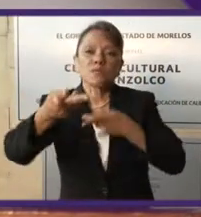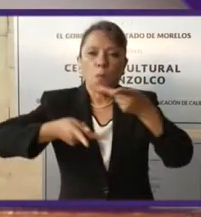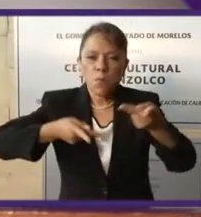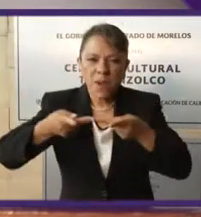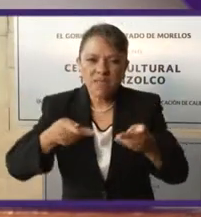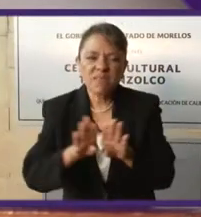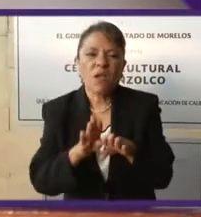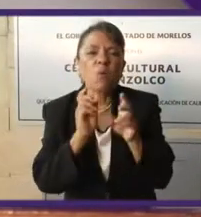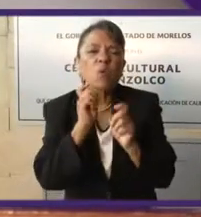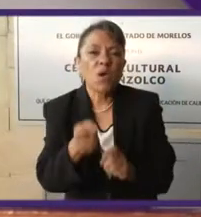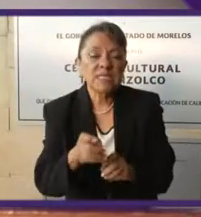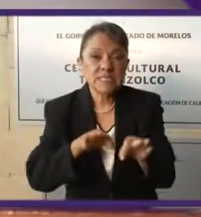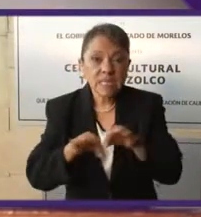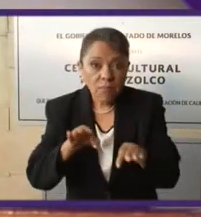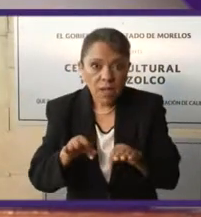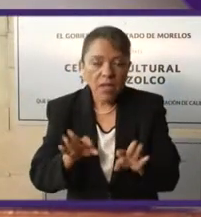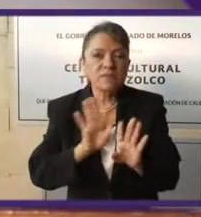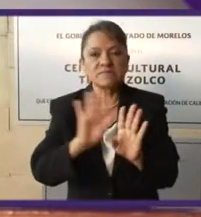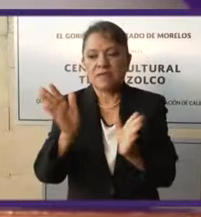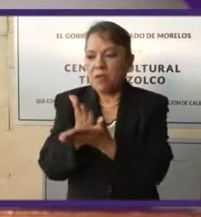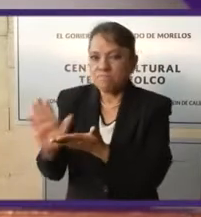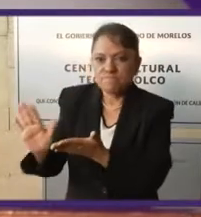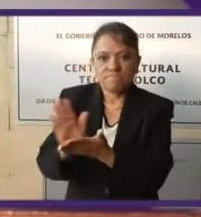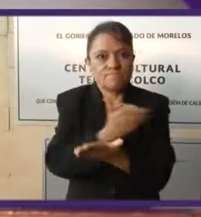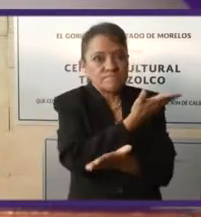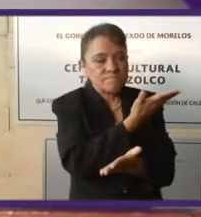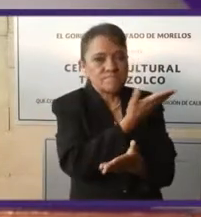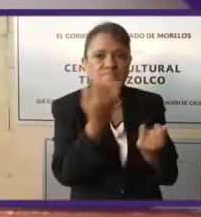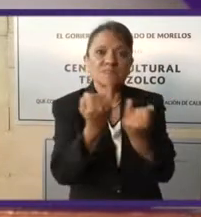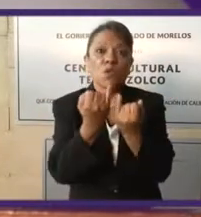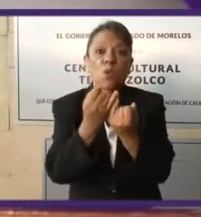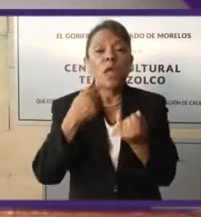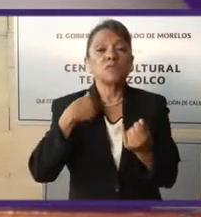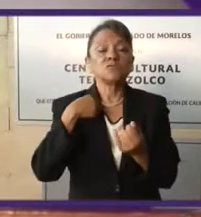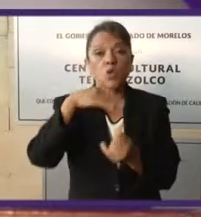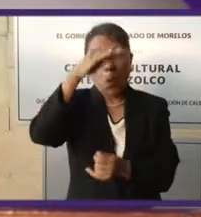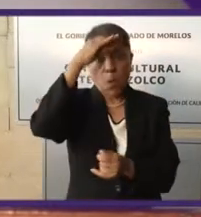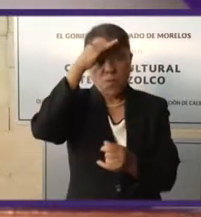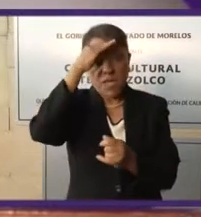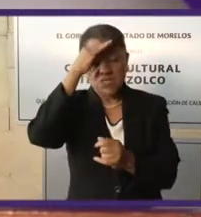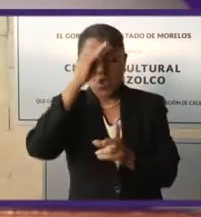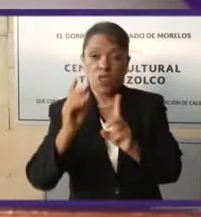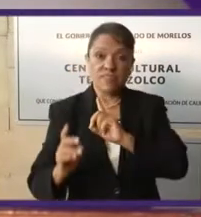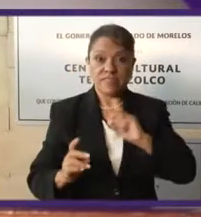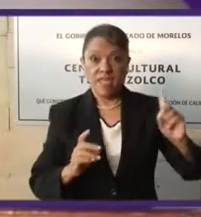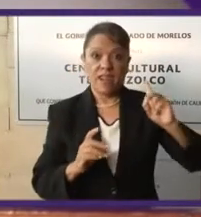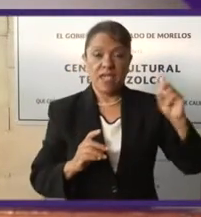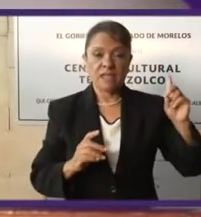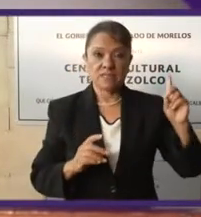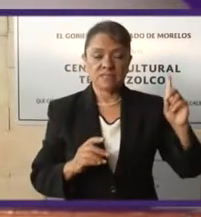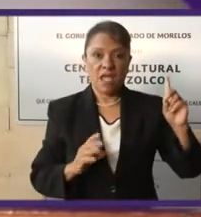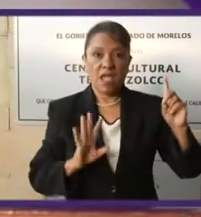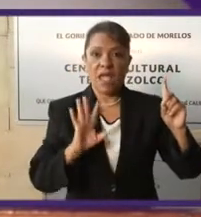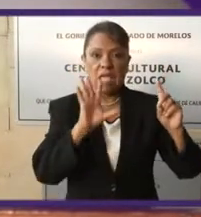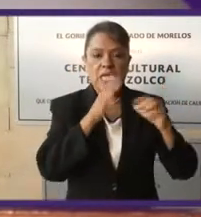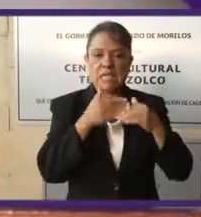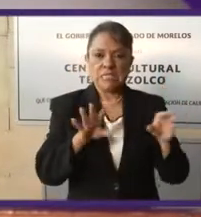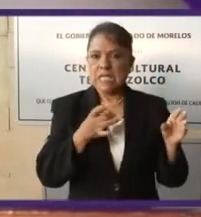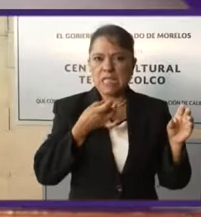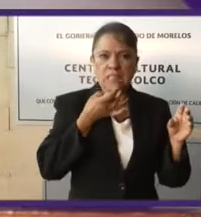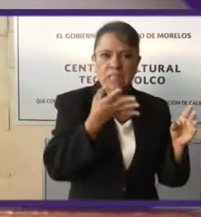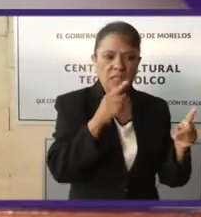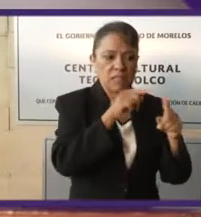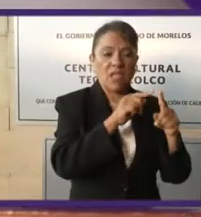es dejar de lado nuestras posiciones extremas, es decir, la derecha tiene que, sin claudicar, dejar de lado